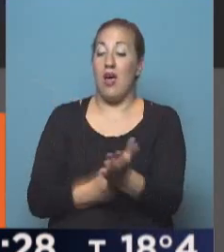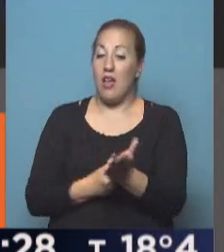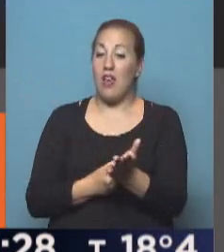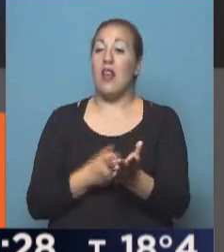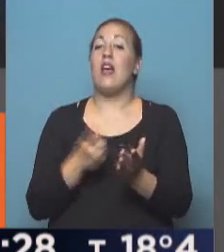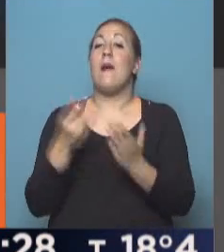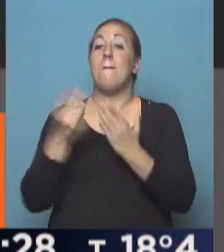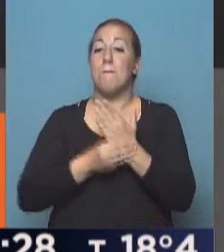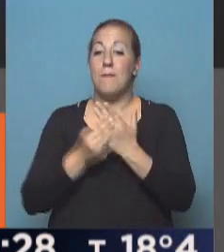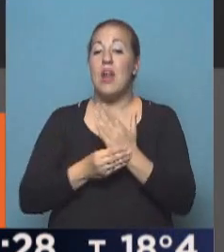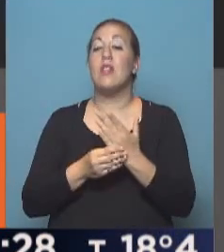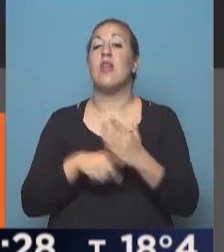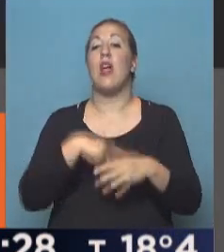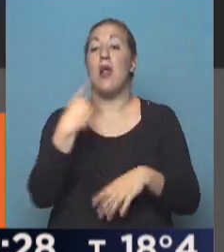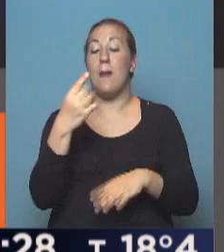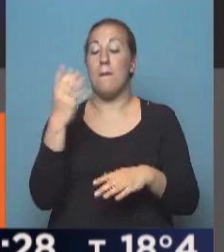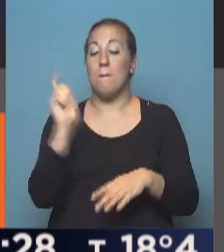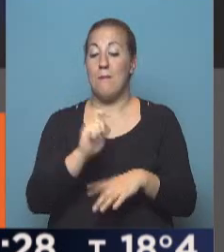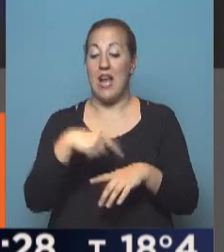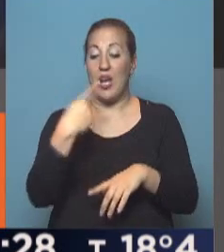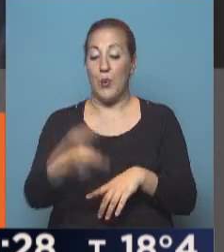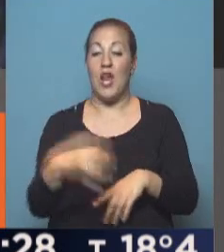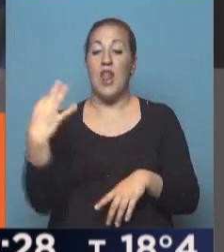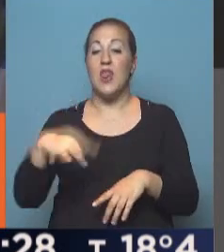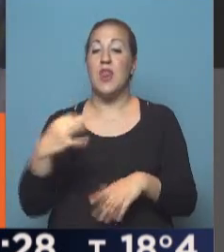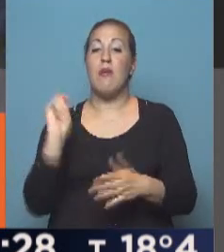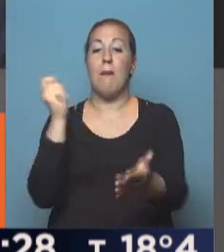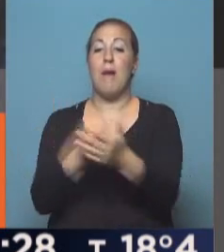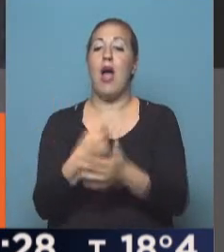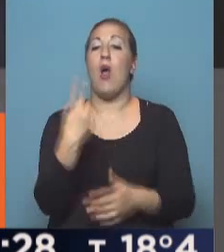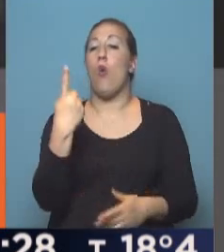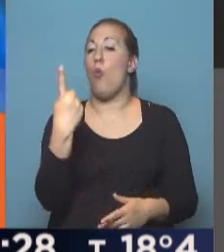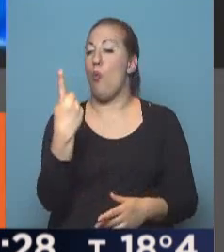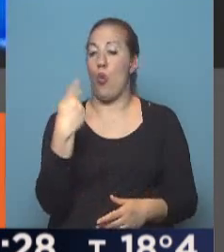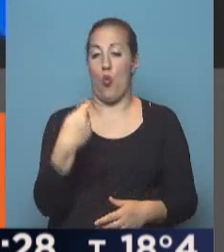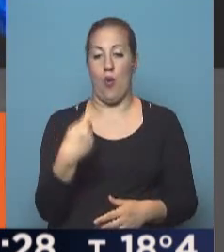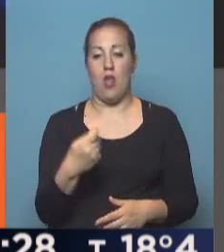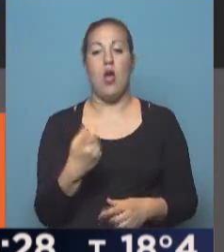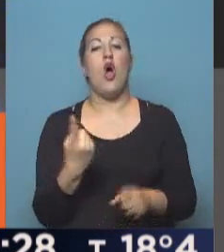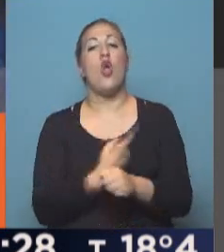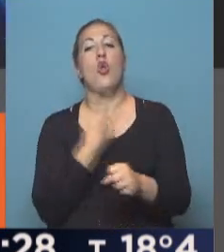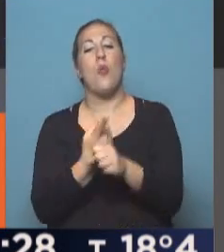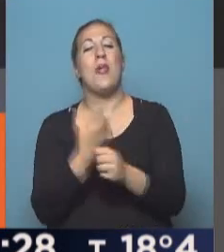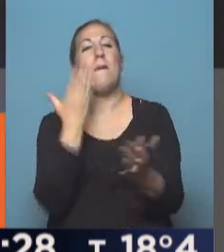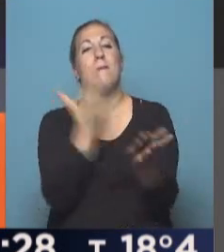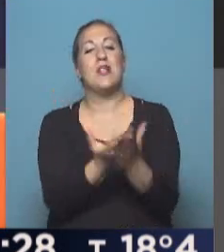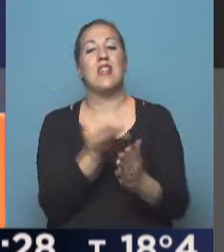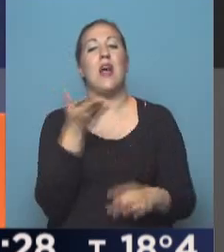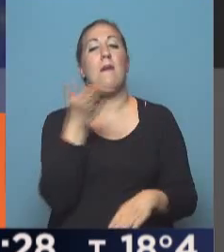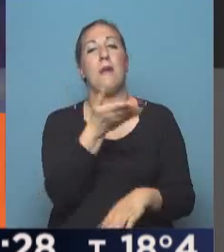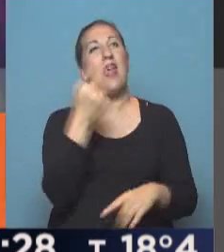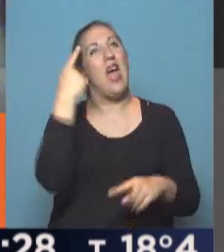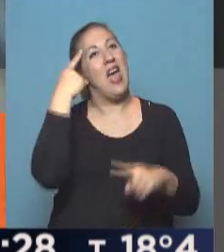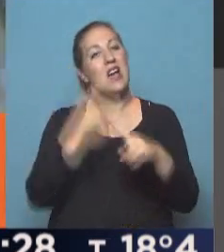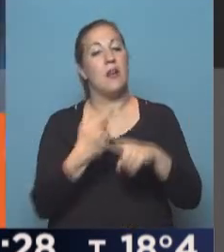ministra a partir del mes próximo debe liquidarse una sola asignación no puede haber ningún plantea ninguna presentación que haga la imm presidenta